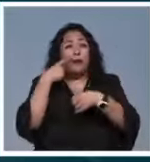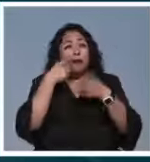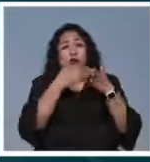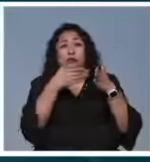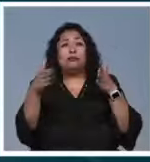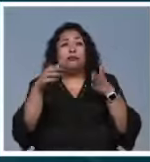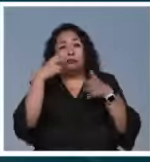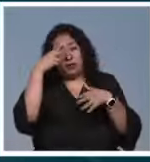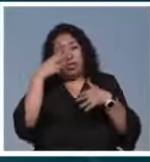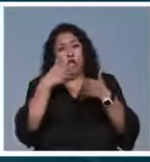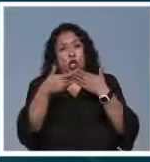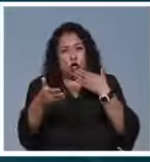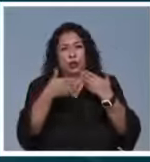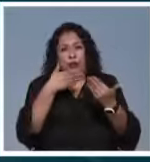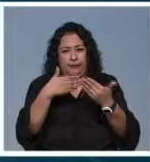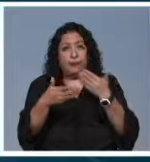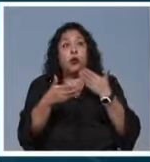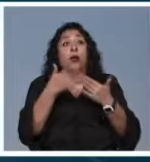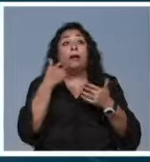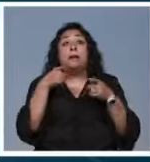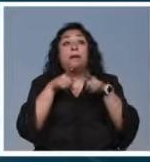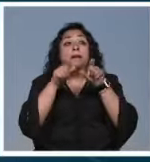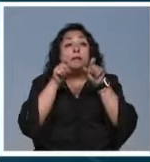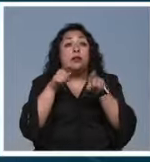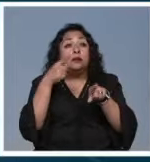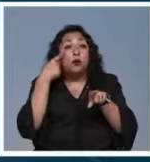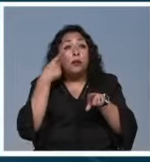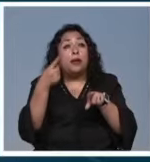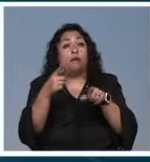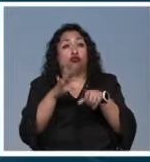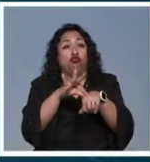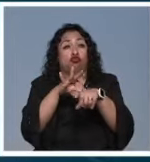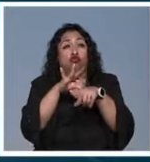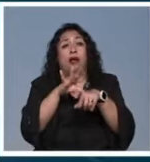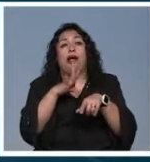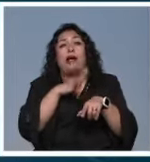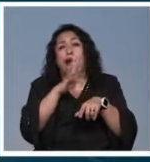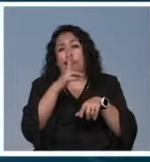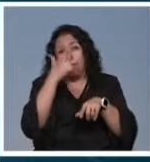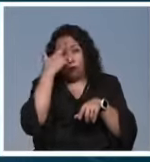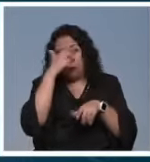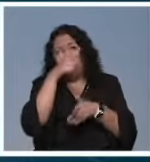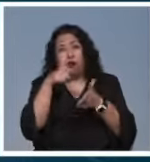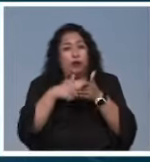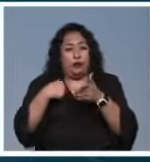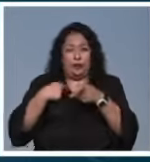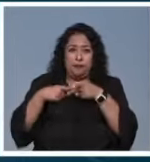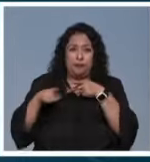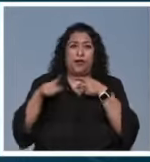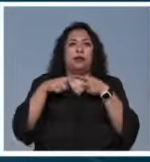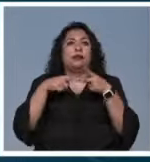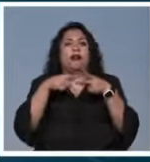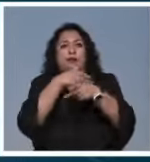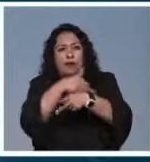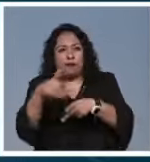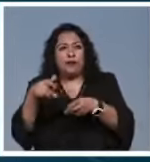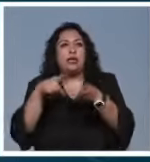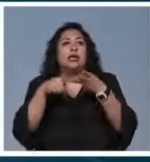rostro del México contemporáneo, a la par de plasmar y materializar los recuerdos de su lugar de origen, su familia y